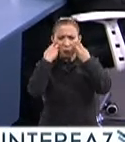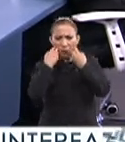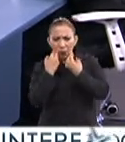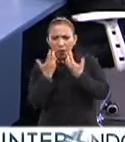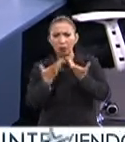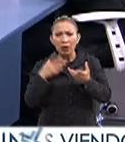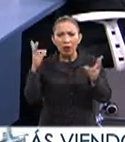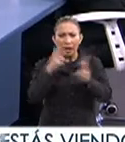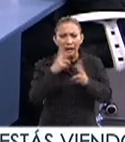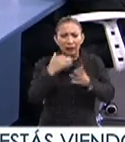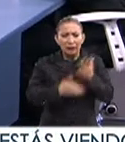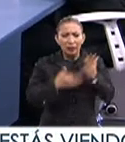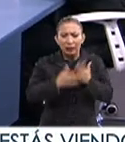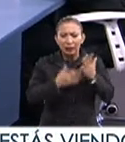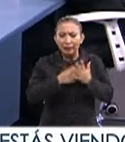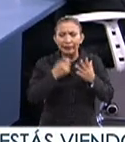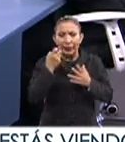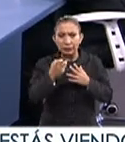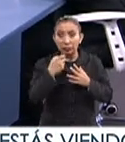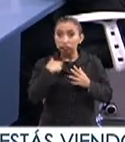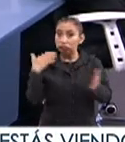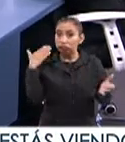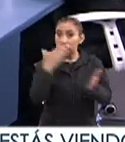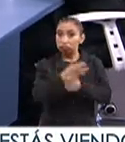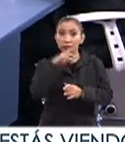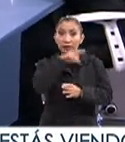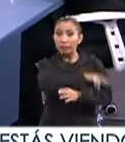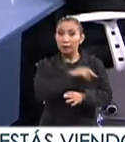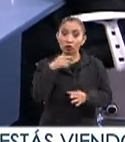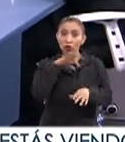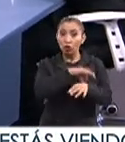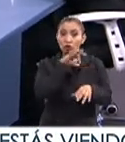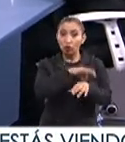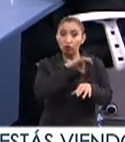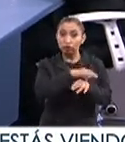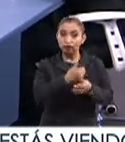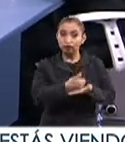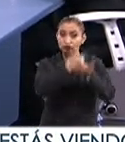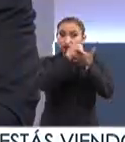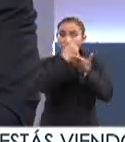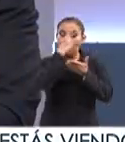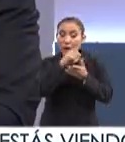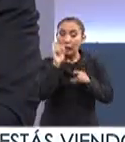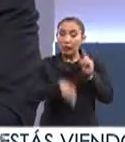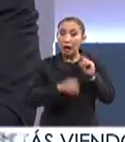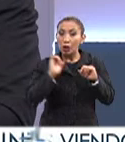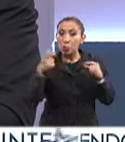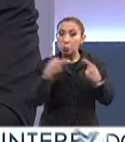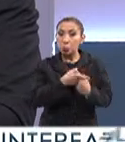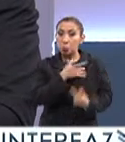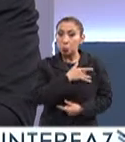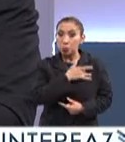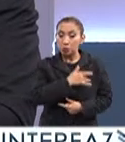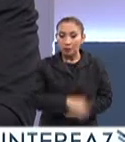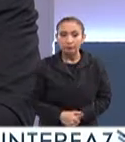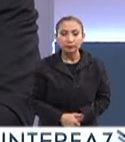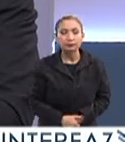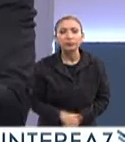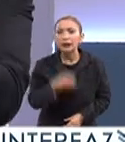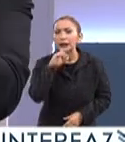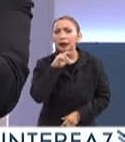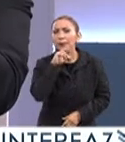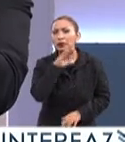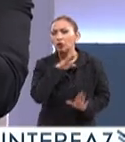me empieza a faltar el aire. Yo creo que en ese momento habría que enlazarnos con el servicio de salud para descartar un infarto. Claro.